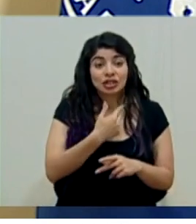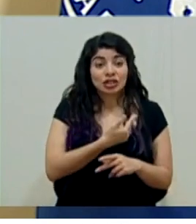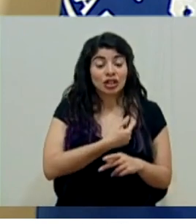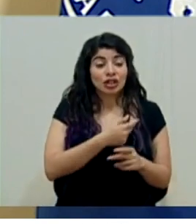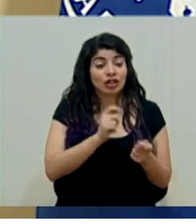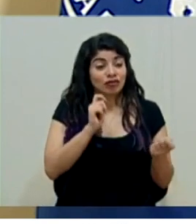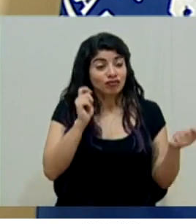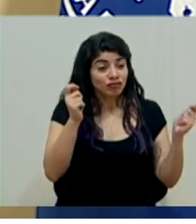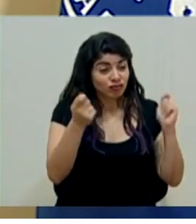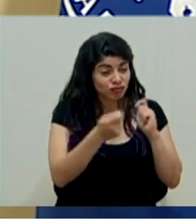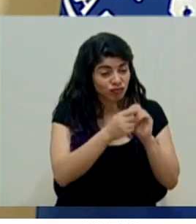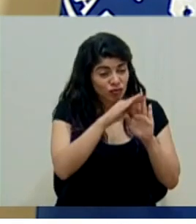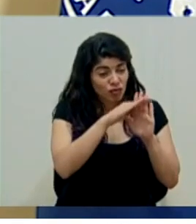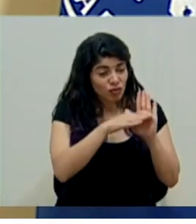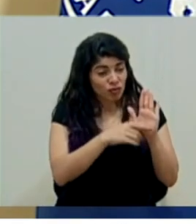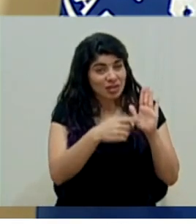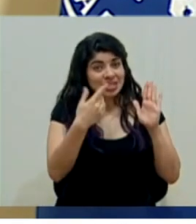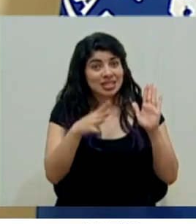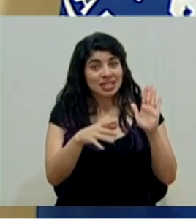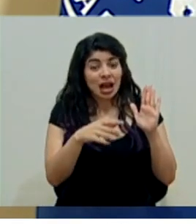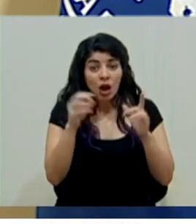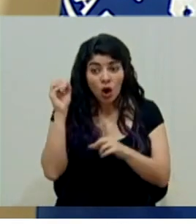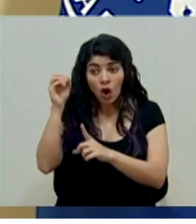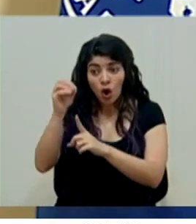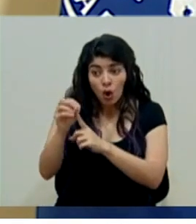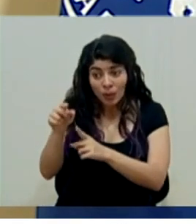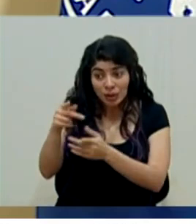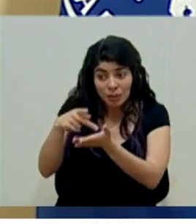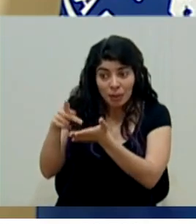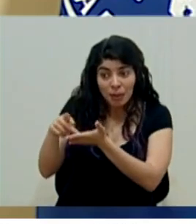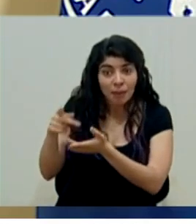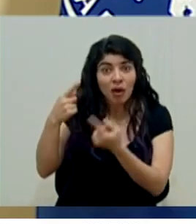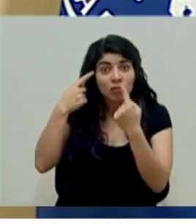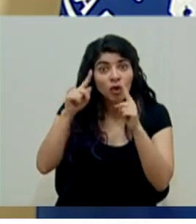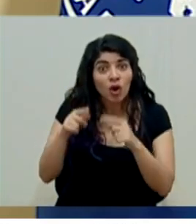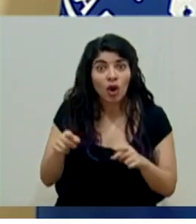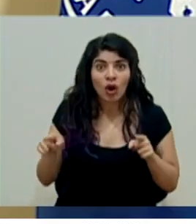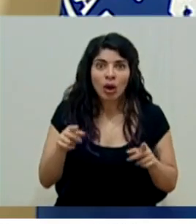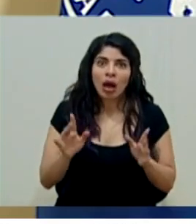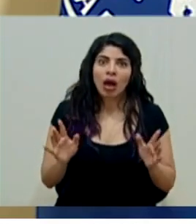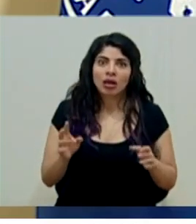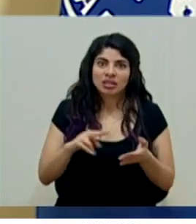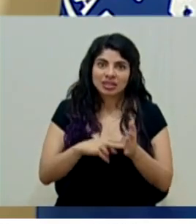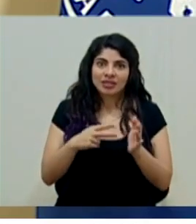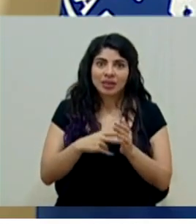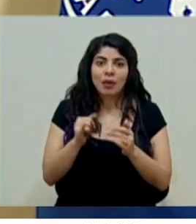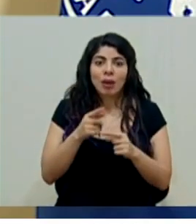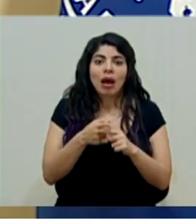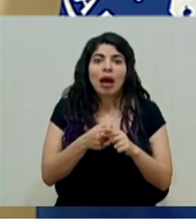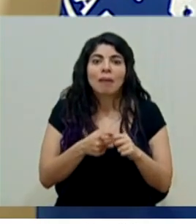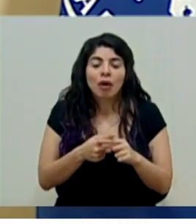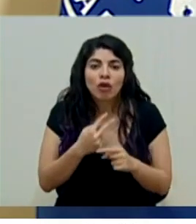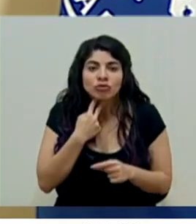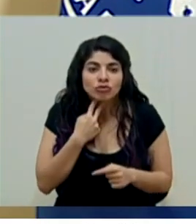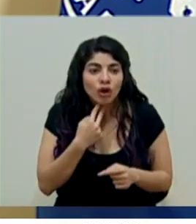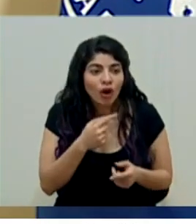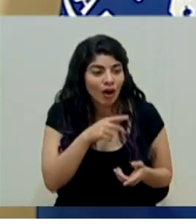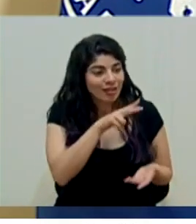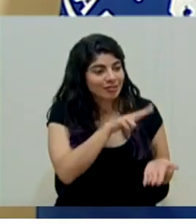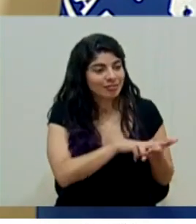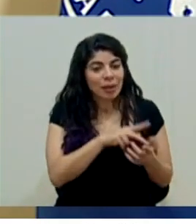de una reforma de este tipo sin lograr sus objetivos y que quedemos, como dicen popularmente, a medio palo o a medio